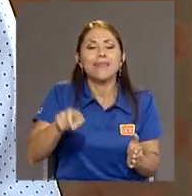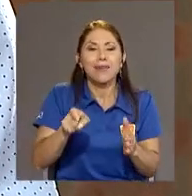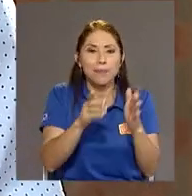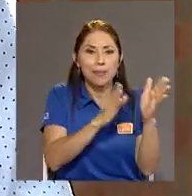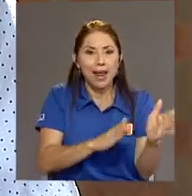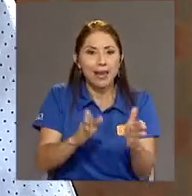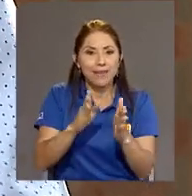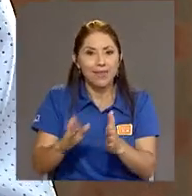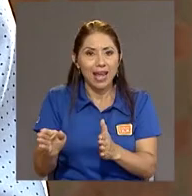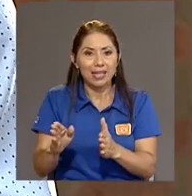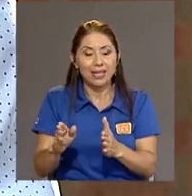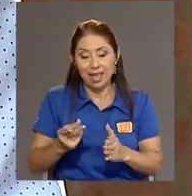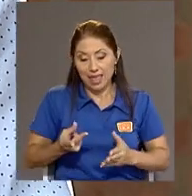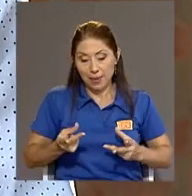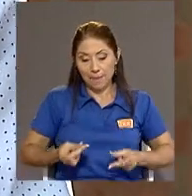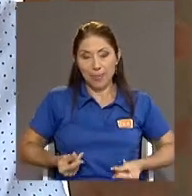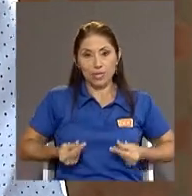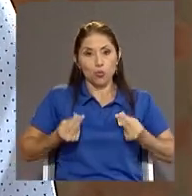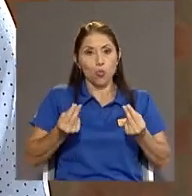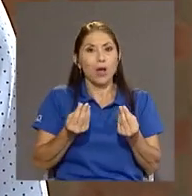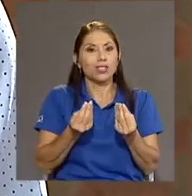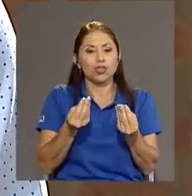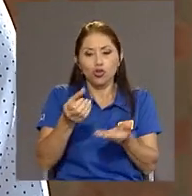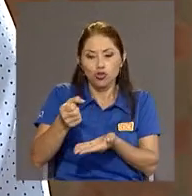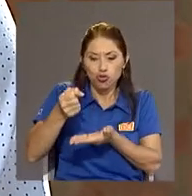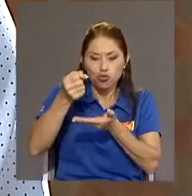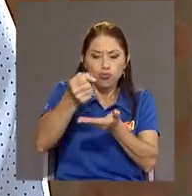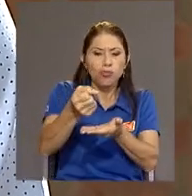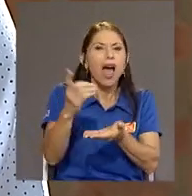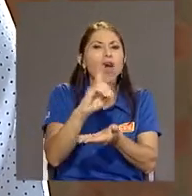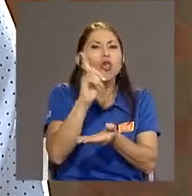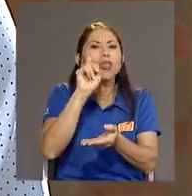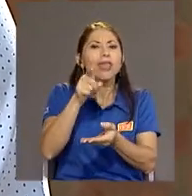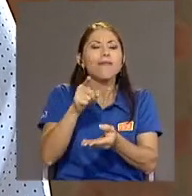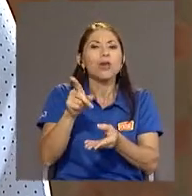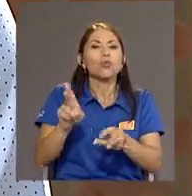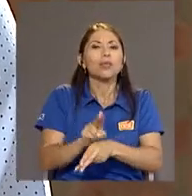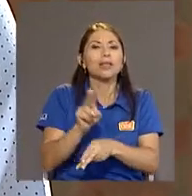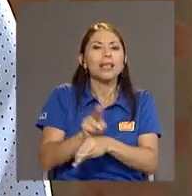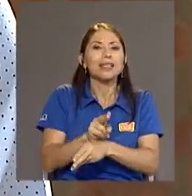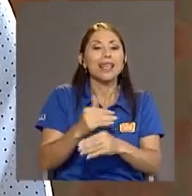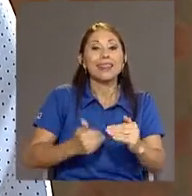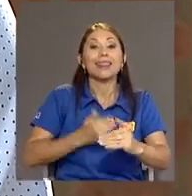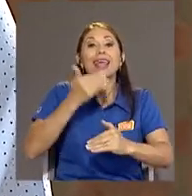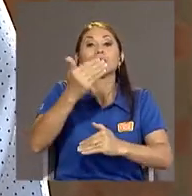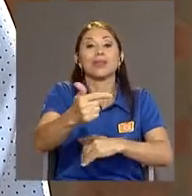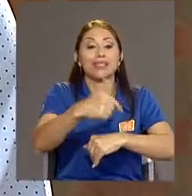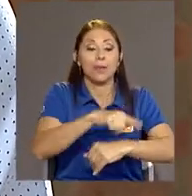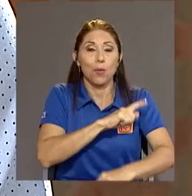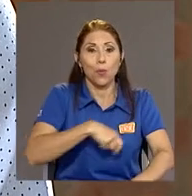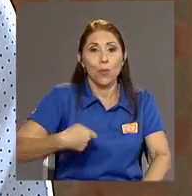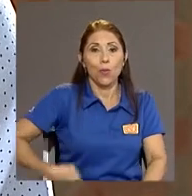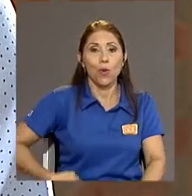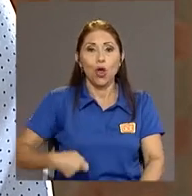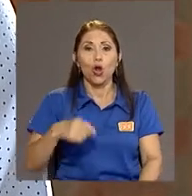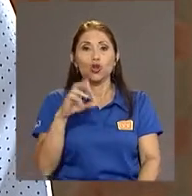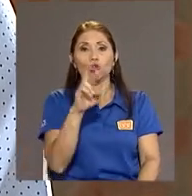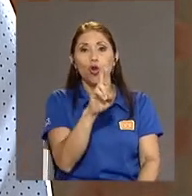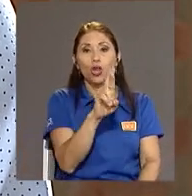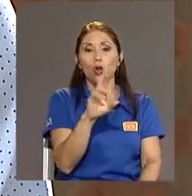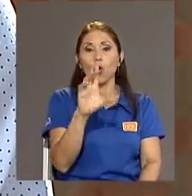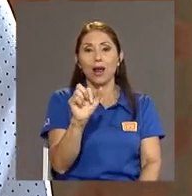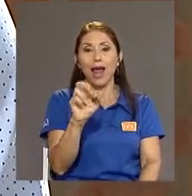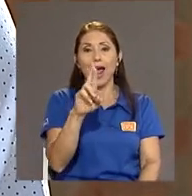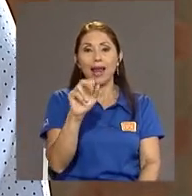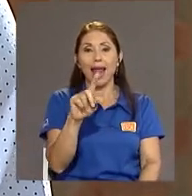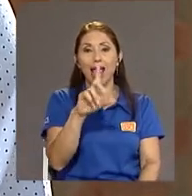debía dirigir los presupuestos, prácticamente. Después, en el tiempo de don Rodrigo Carazo, pasa al Ministerio de Hacienda y ahí el